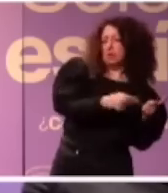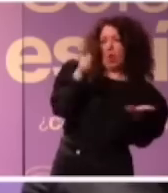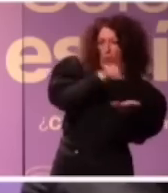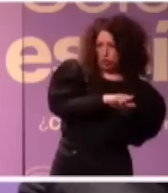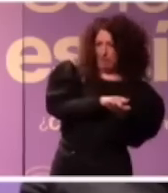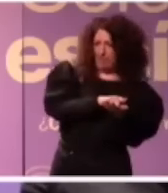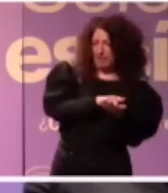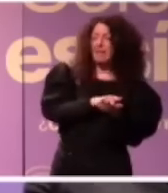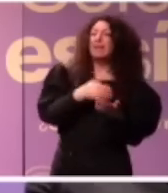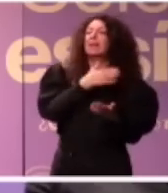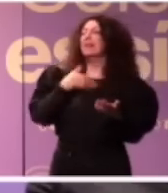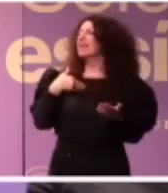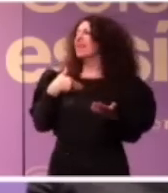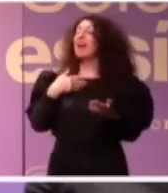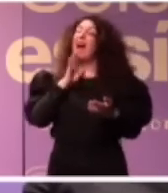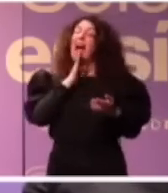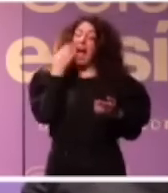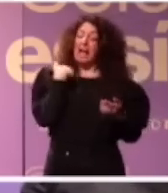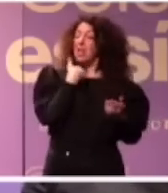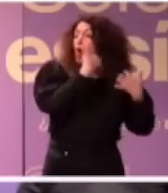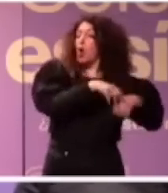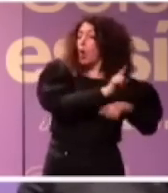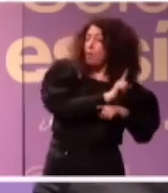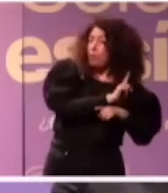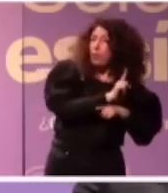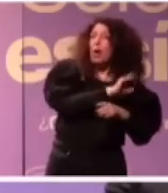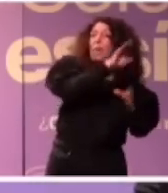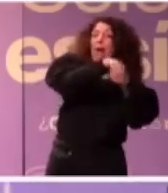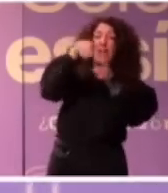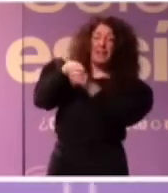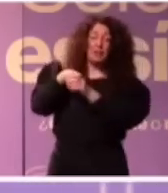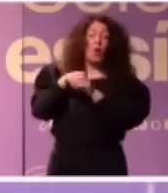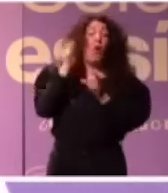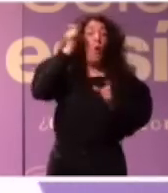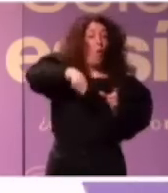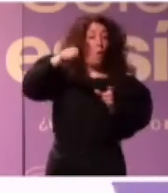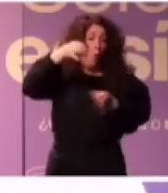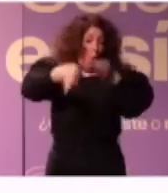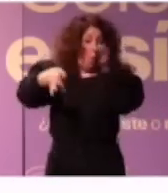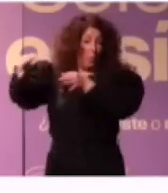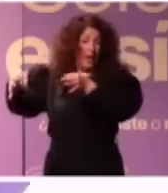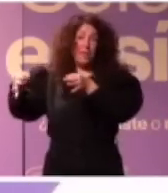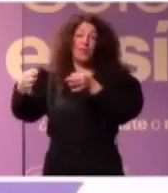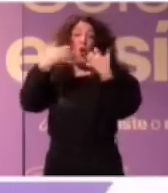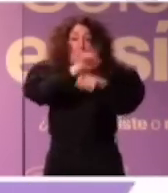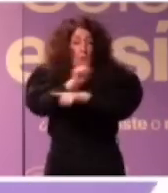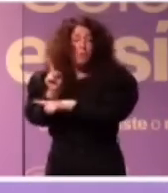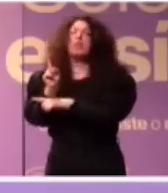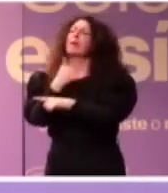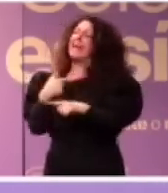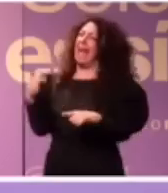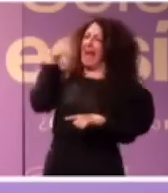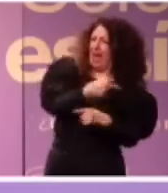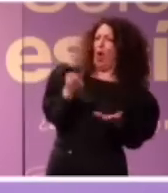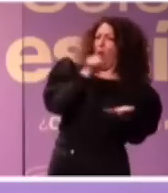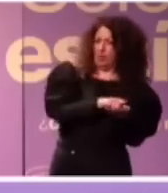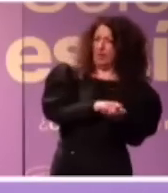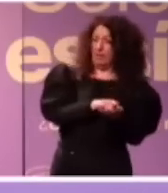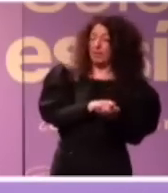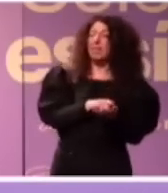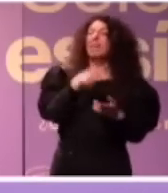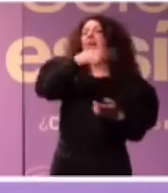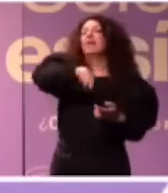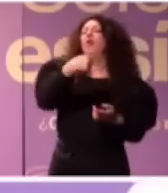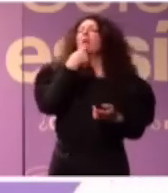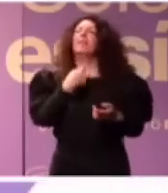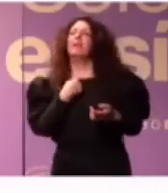Busca volver al esquema que no funcionaba ni dentro de los juzgados, ni sobre todo fuera de los juzgados. Nos dicen una cosa que